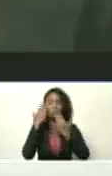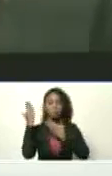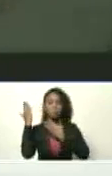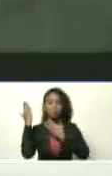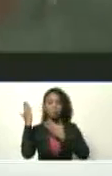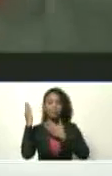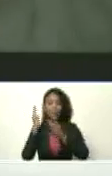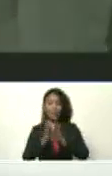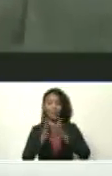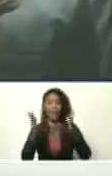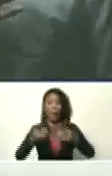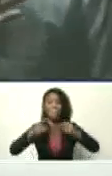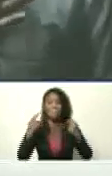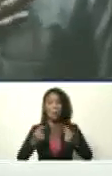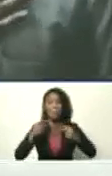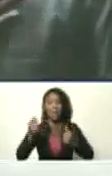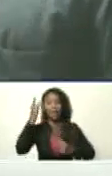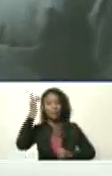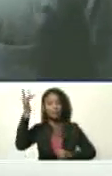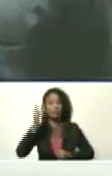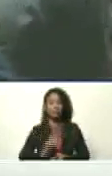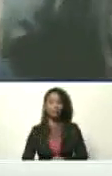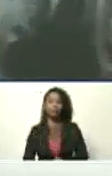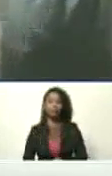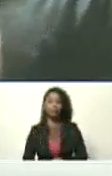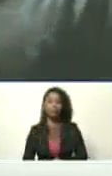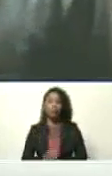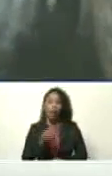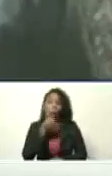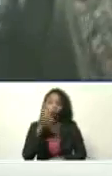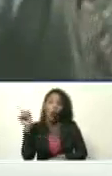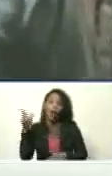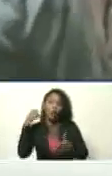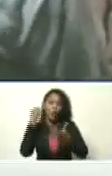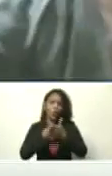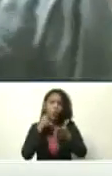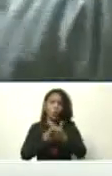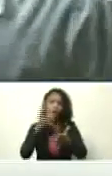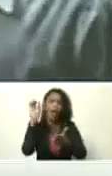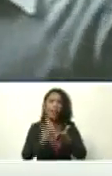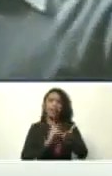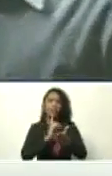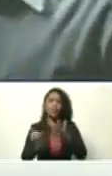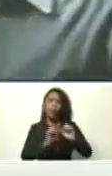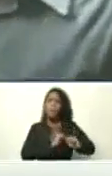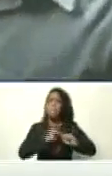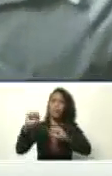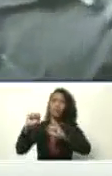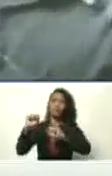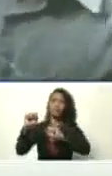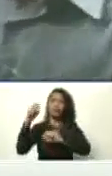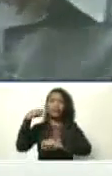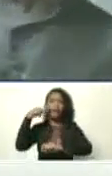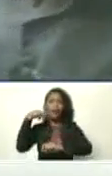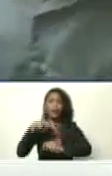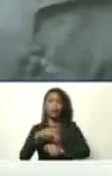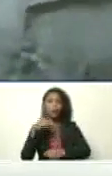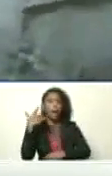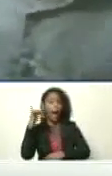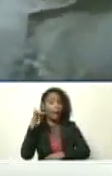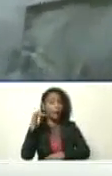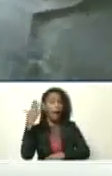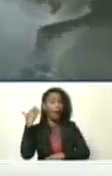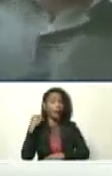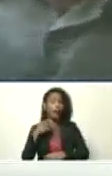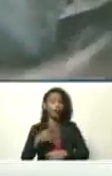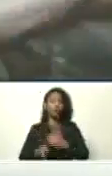Tenía una gran chispa. Y bueno, que luchó contra la discriminación racial que había y